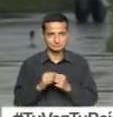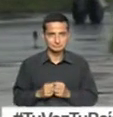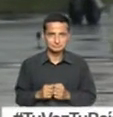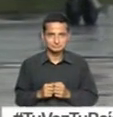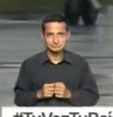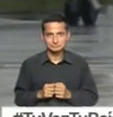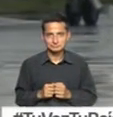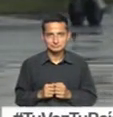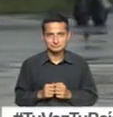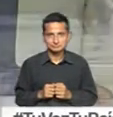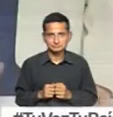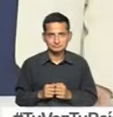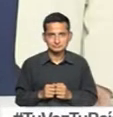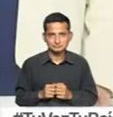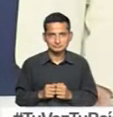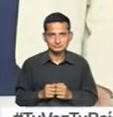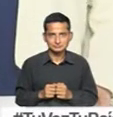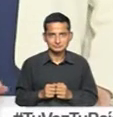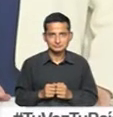Noticiero Ciudadano.